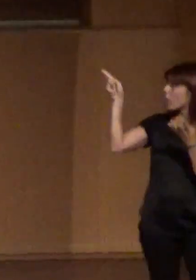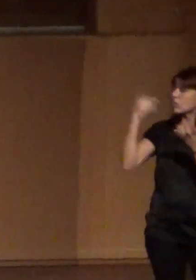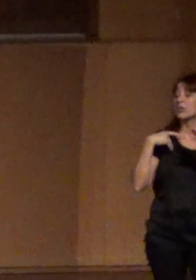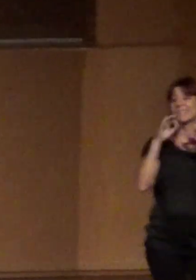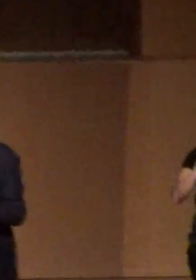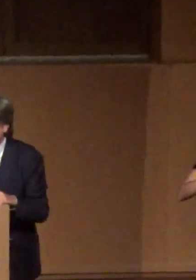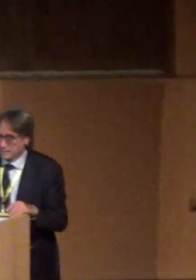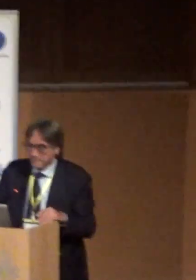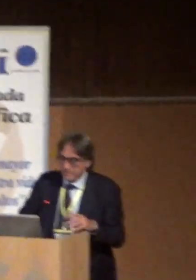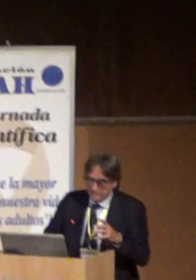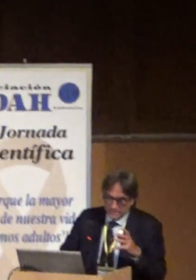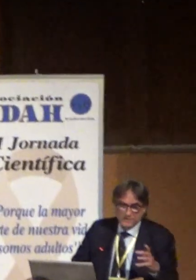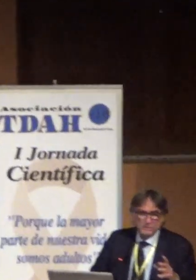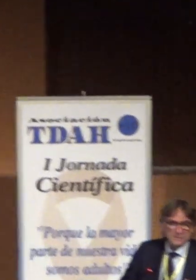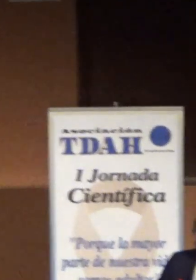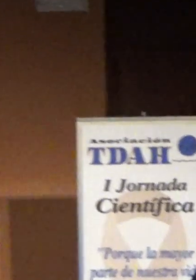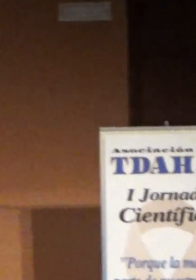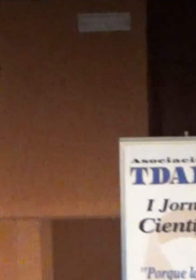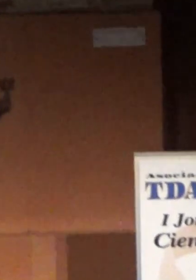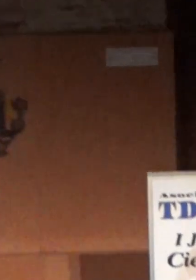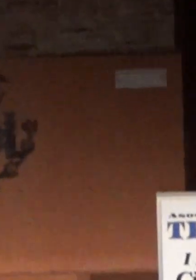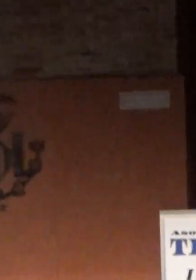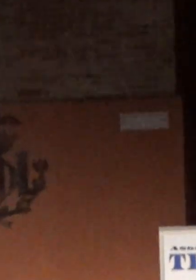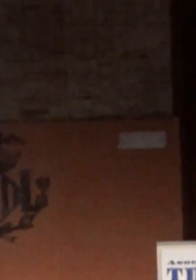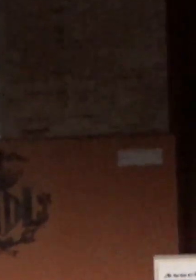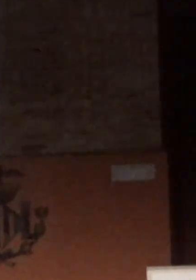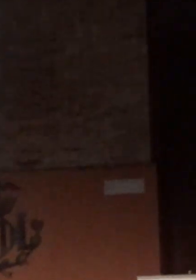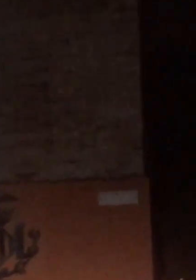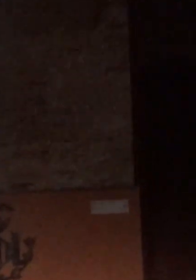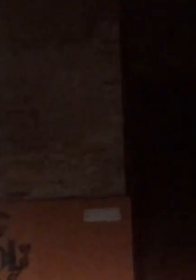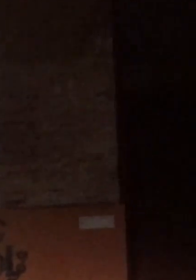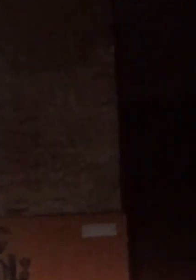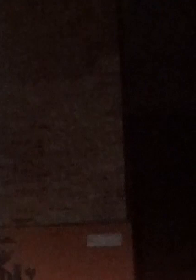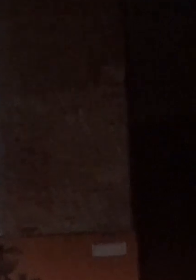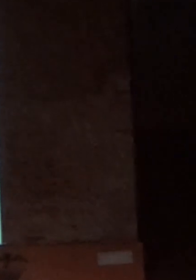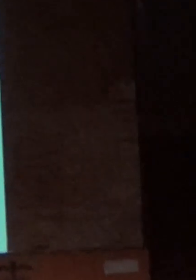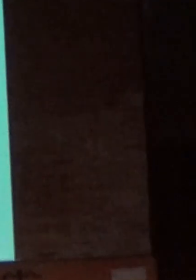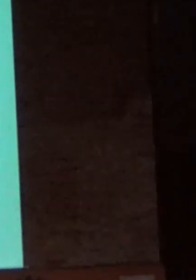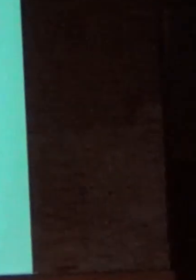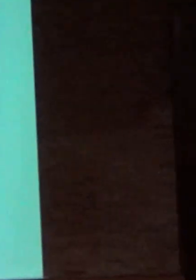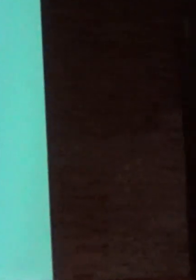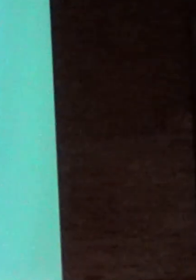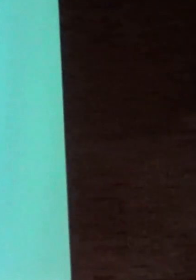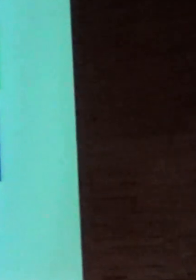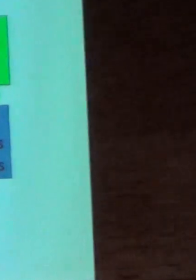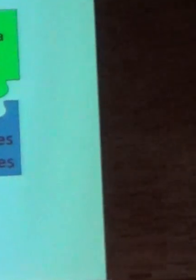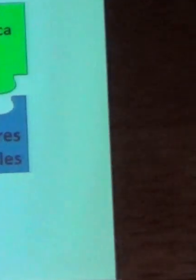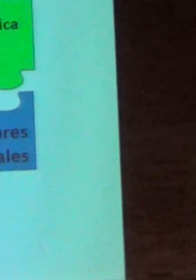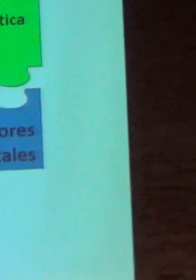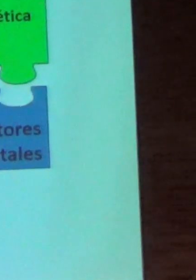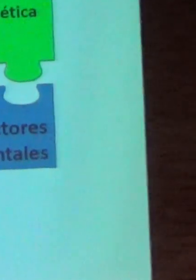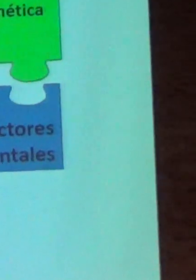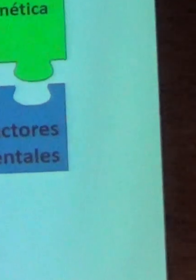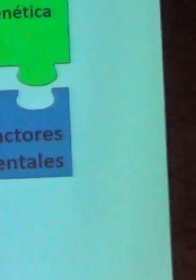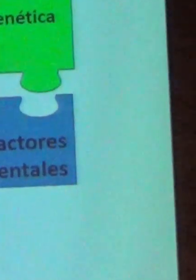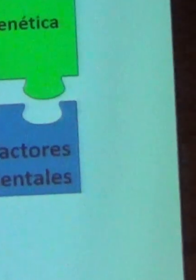que ahora comentaremos, las lesiones del sistema nervioso central, que pueden ser cualquier etiología, pues por eso hay que hacer un estudio neurológico, porque cualquier